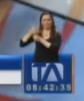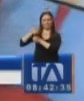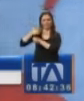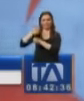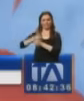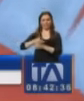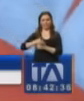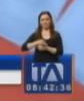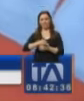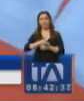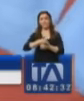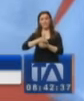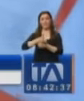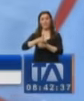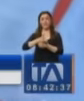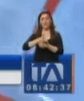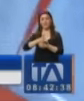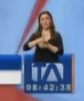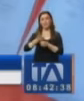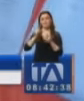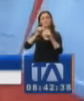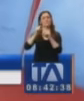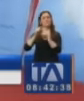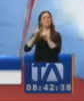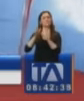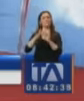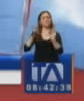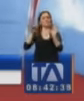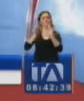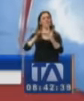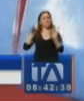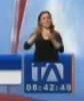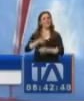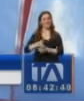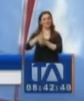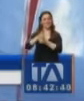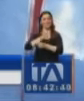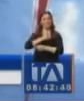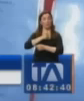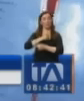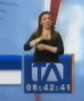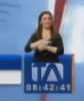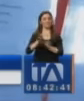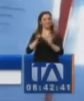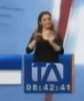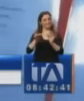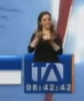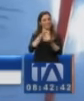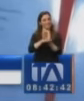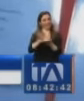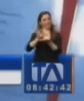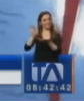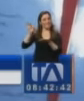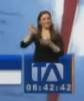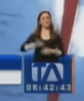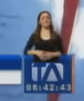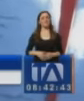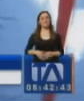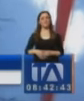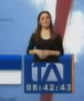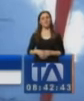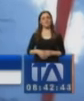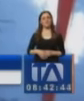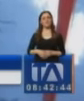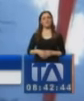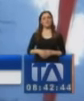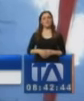cerrada de cuál era la letra de Juan León Mera. Sí, tenemos aquí tenemos expuesto